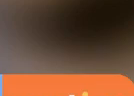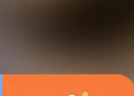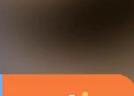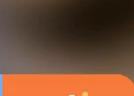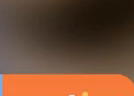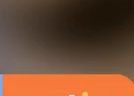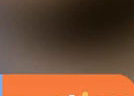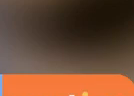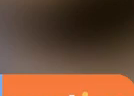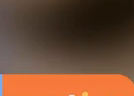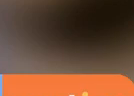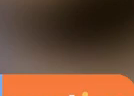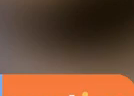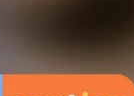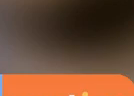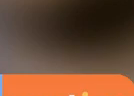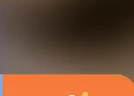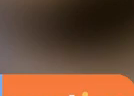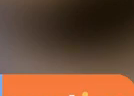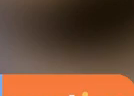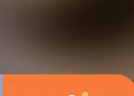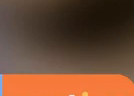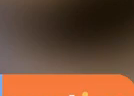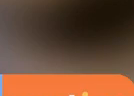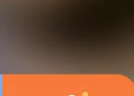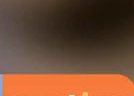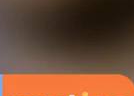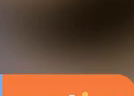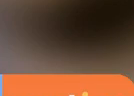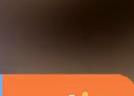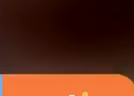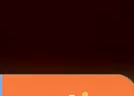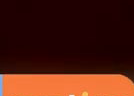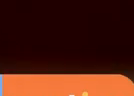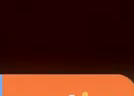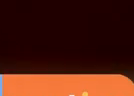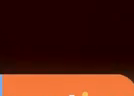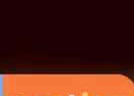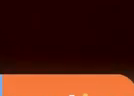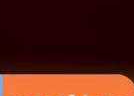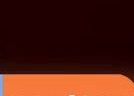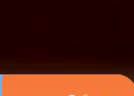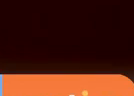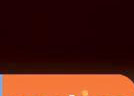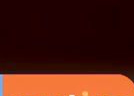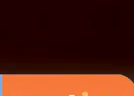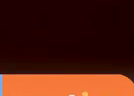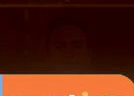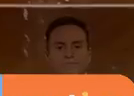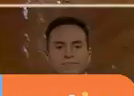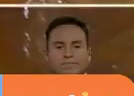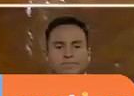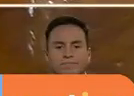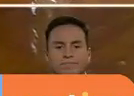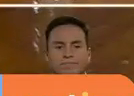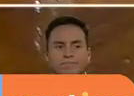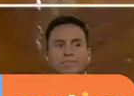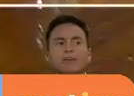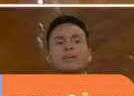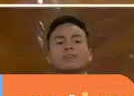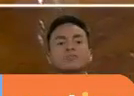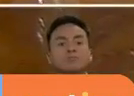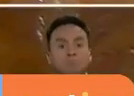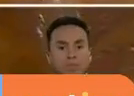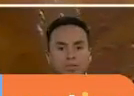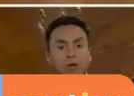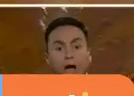más complejos, pero que requieren de acuerdos. Y en ese sentido yo creo que fue una cuenta pública donde,